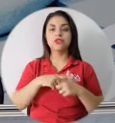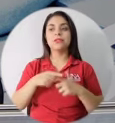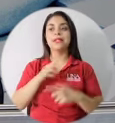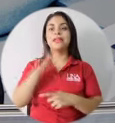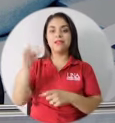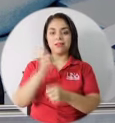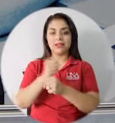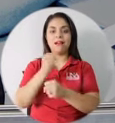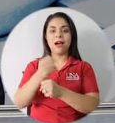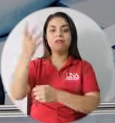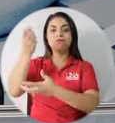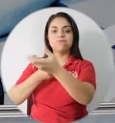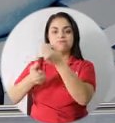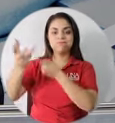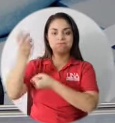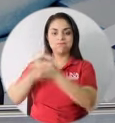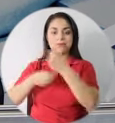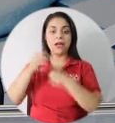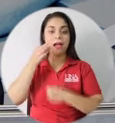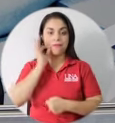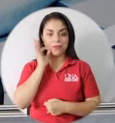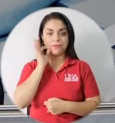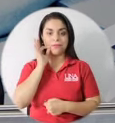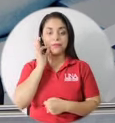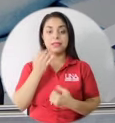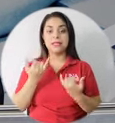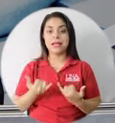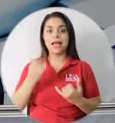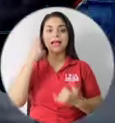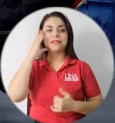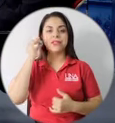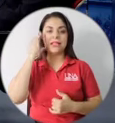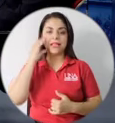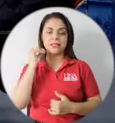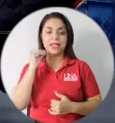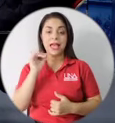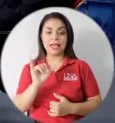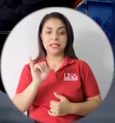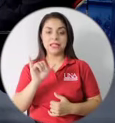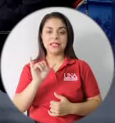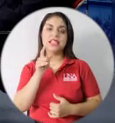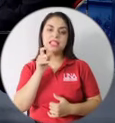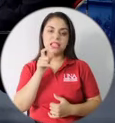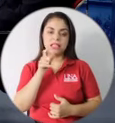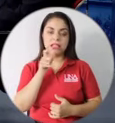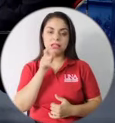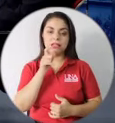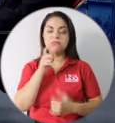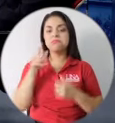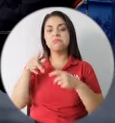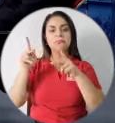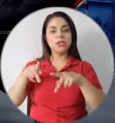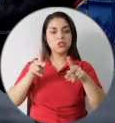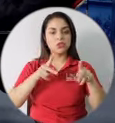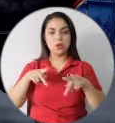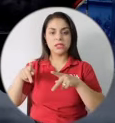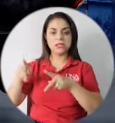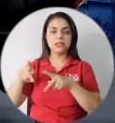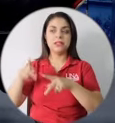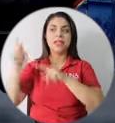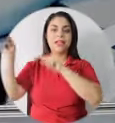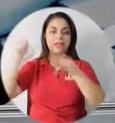como recolectores, cogedores de café, ¿verdad? Y hoy esa experiencia más bien es una experiencia en función de gente